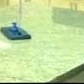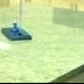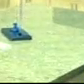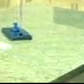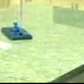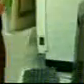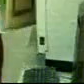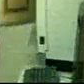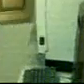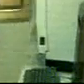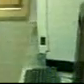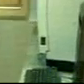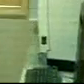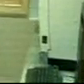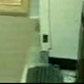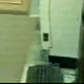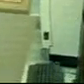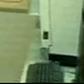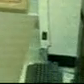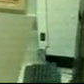Impensable, impensable,